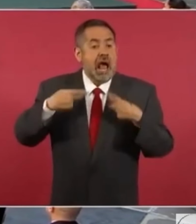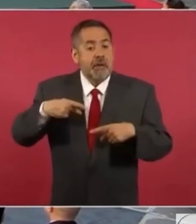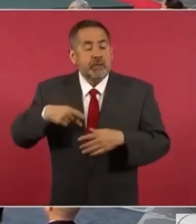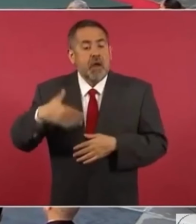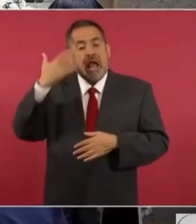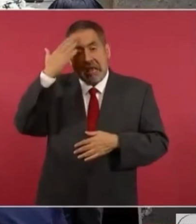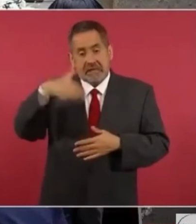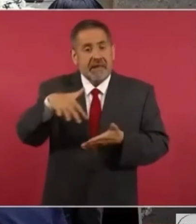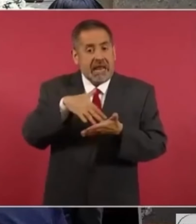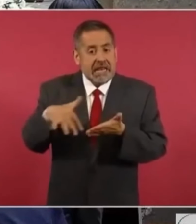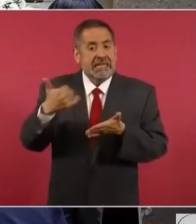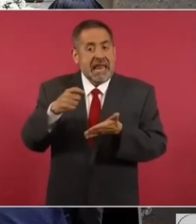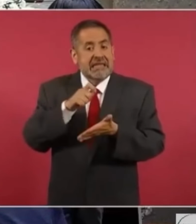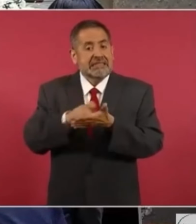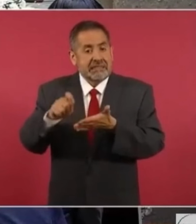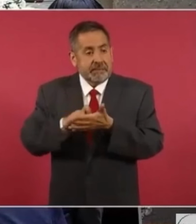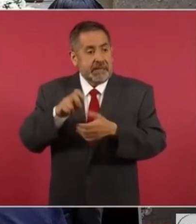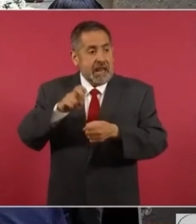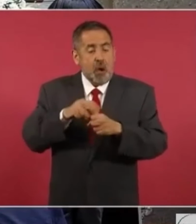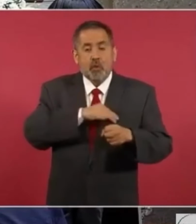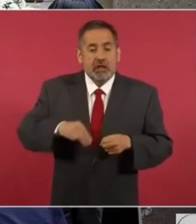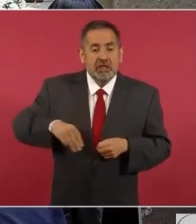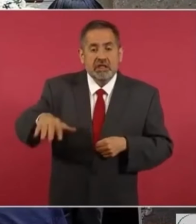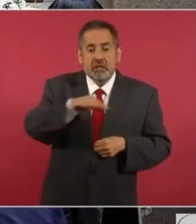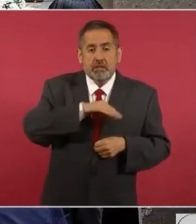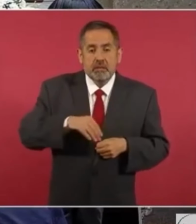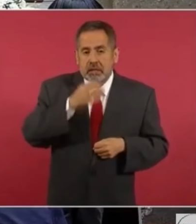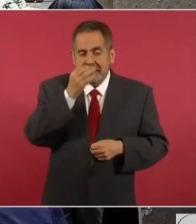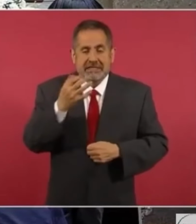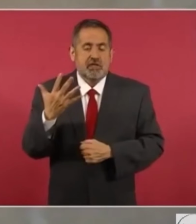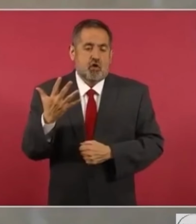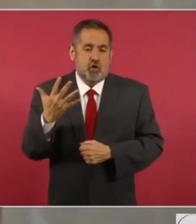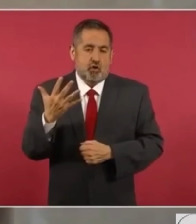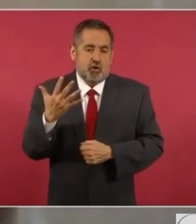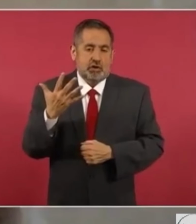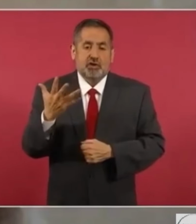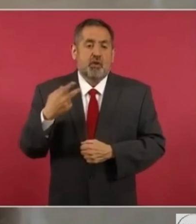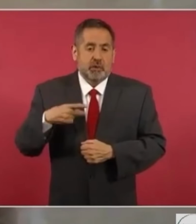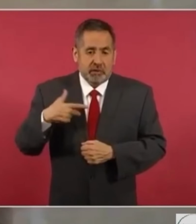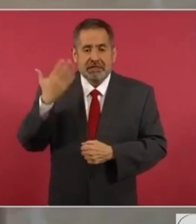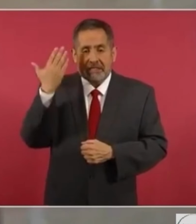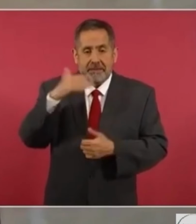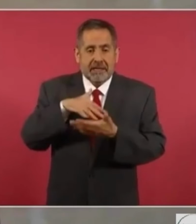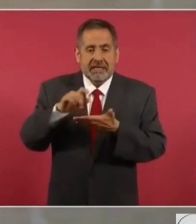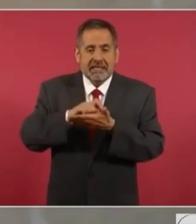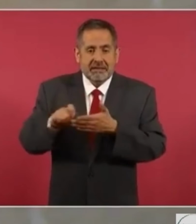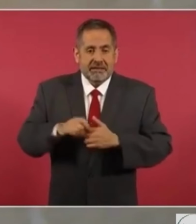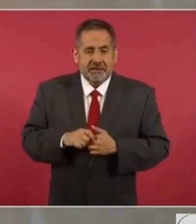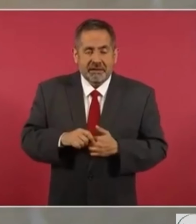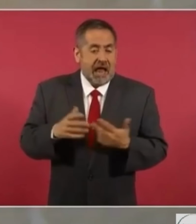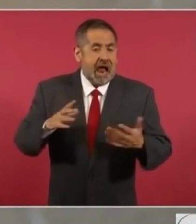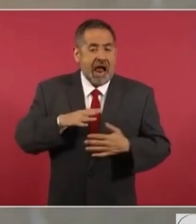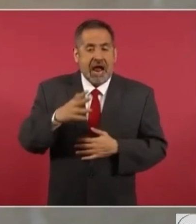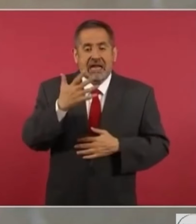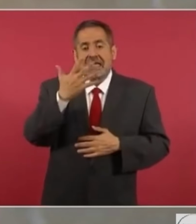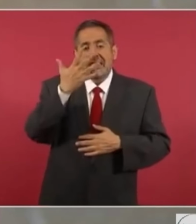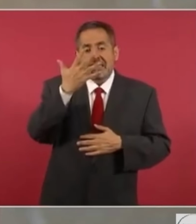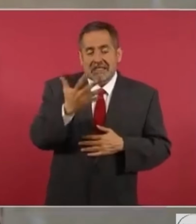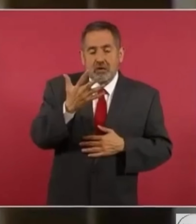leer y escribir en el municipio de los Ochitlán son 5, y hay solo 5